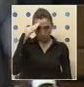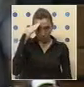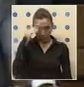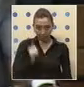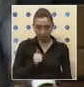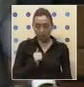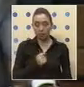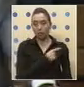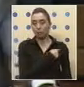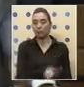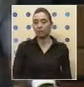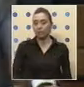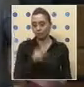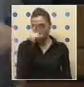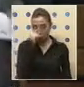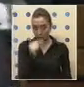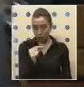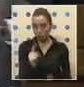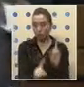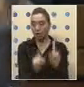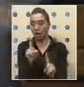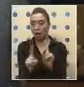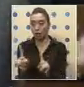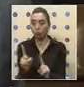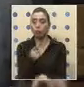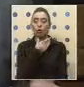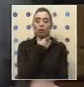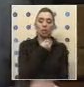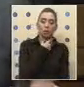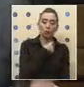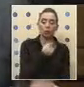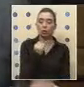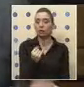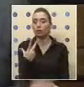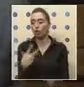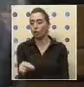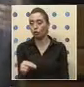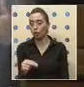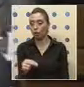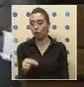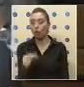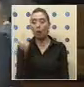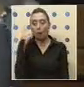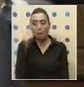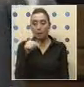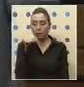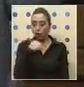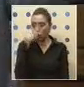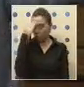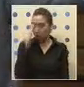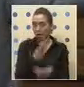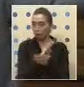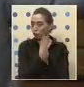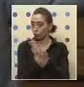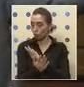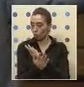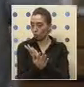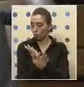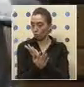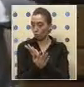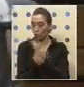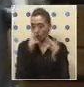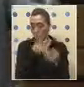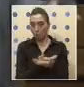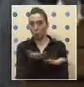Pinochet. Y a algunos les podrá gustar o no, pero lo que hoy día todos exhibimos,